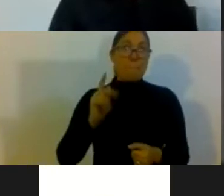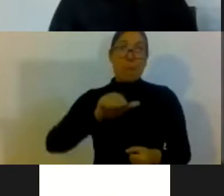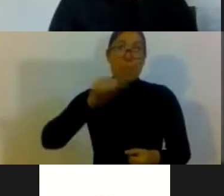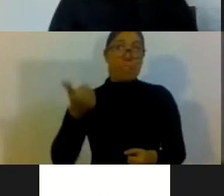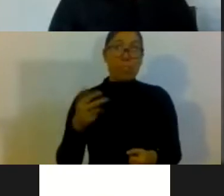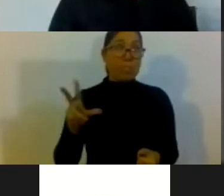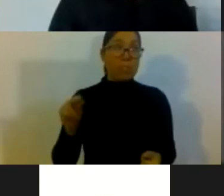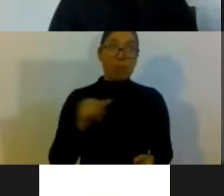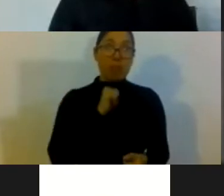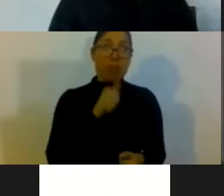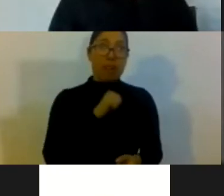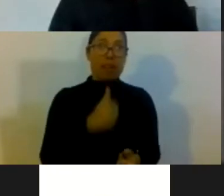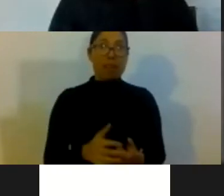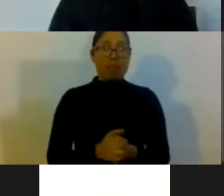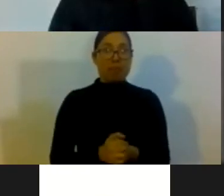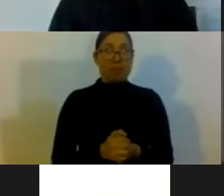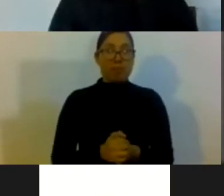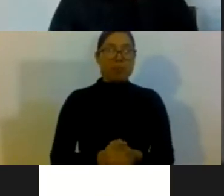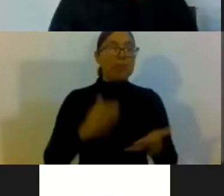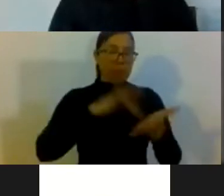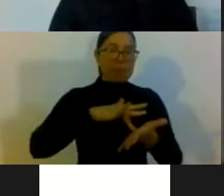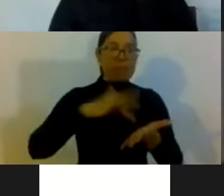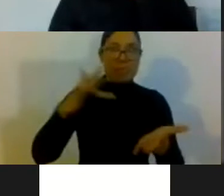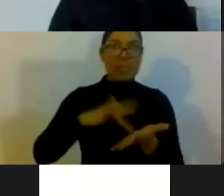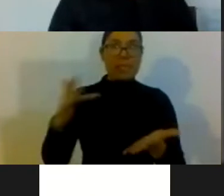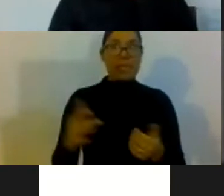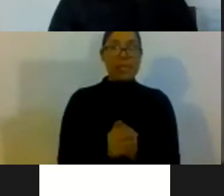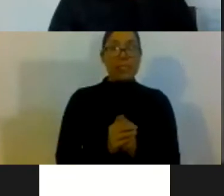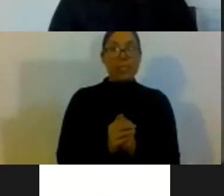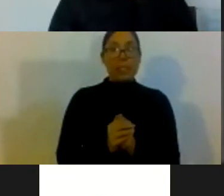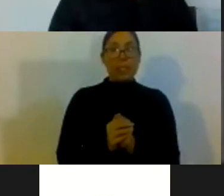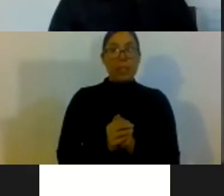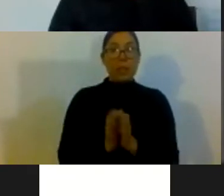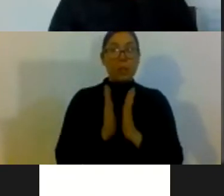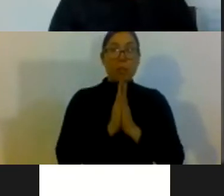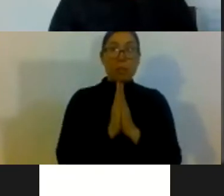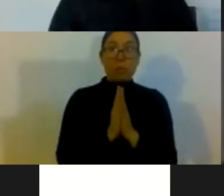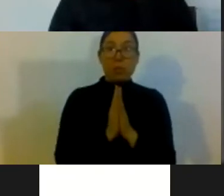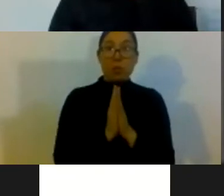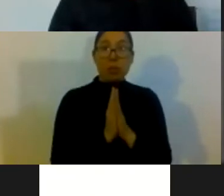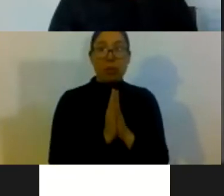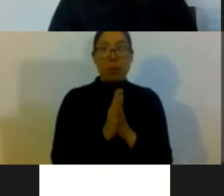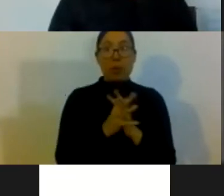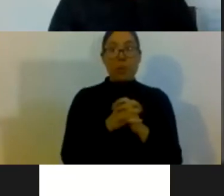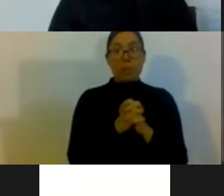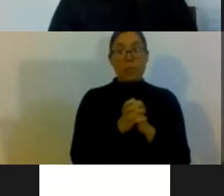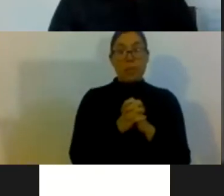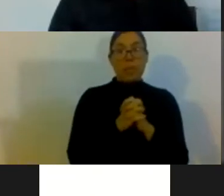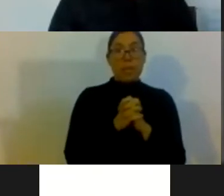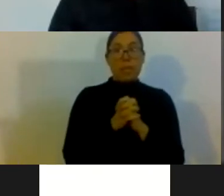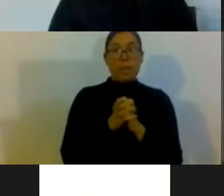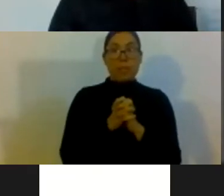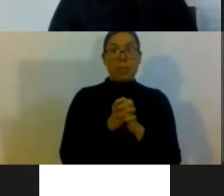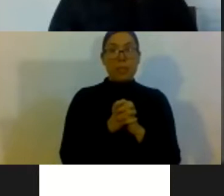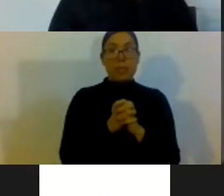gracias. Les voy a pedir a nuestros compañeros y compañeras que nos puedan atender en estos